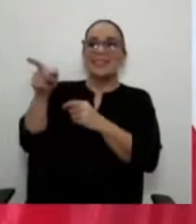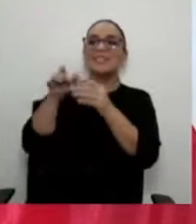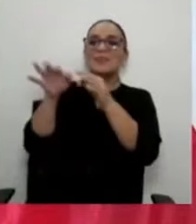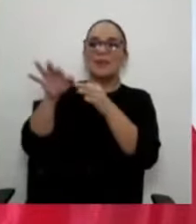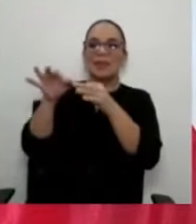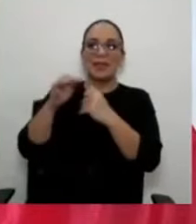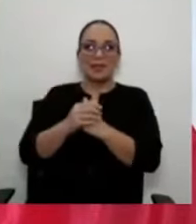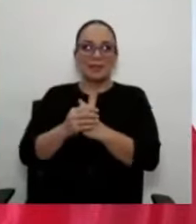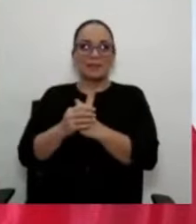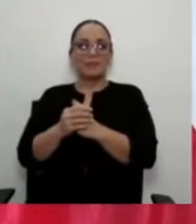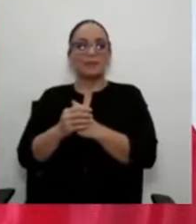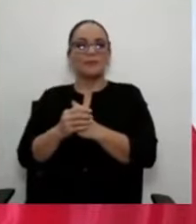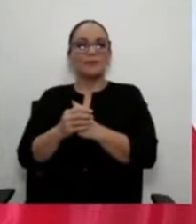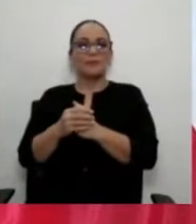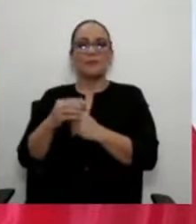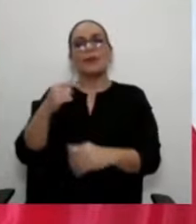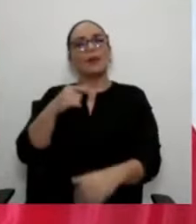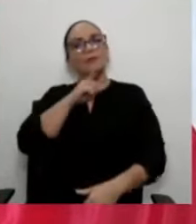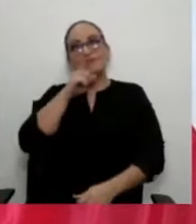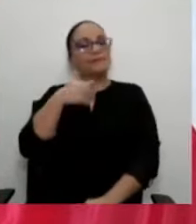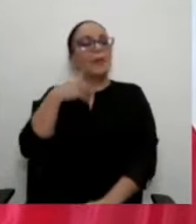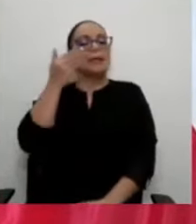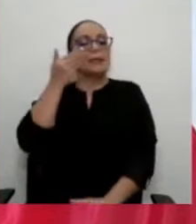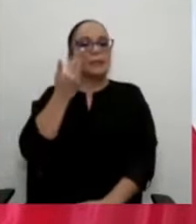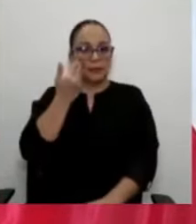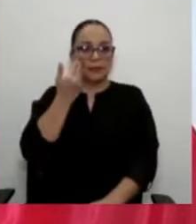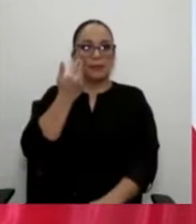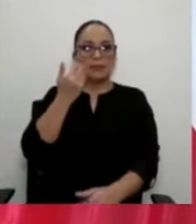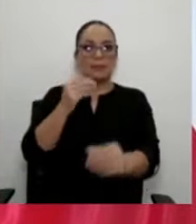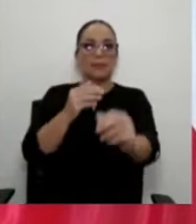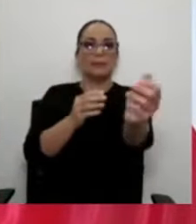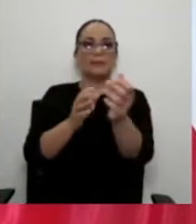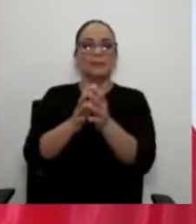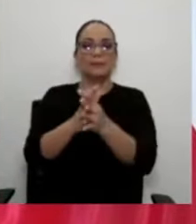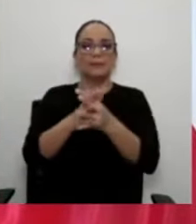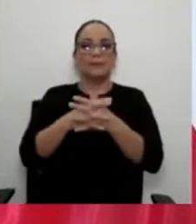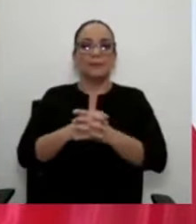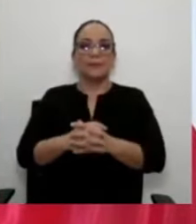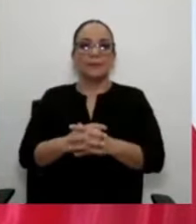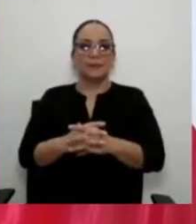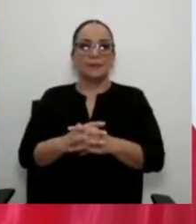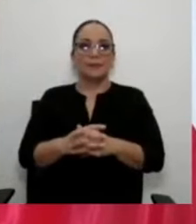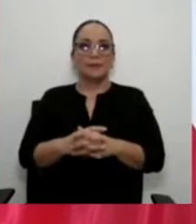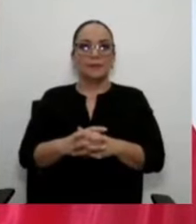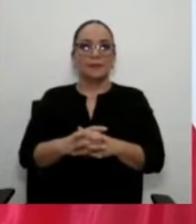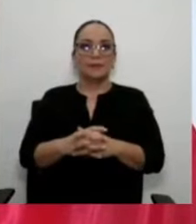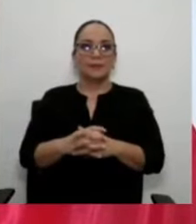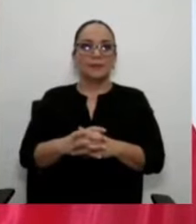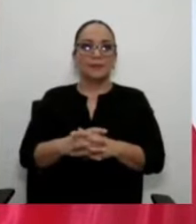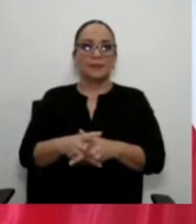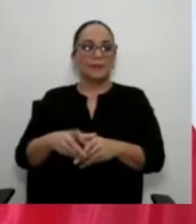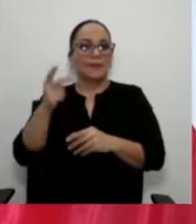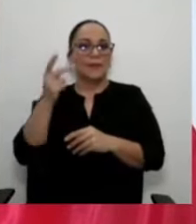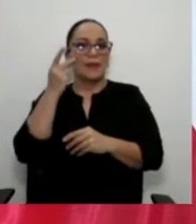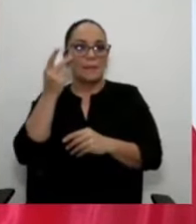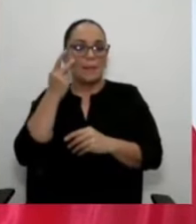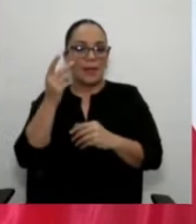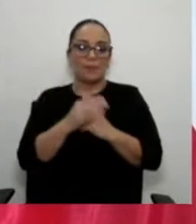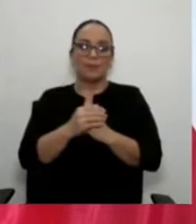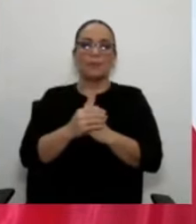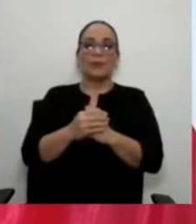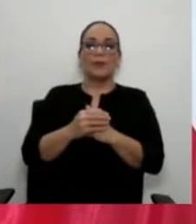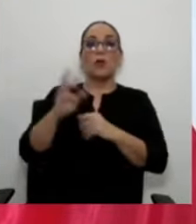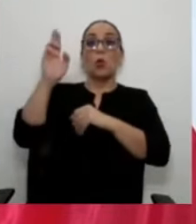Mira, a mí me da mucha tristeza y yo sé que usted me está viendo, señor periodista, como ver a un rector de una universidad